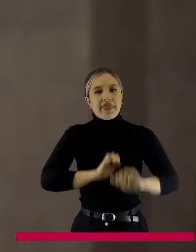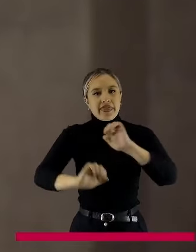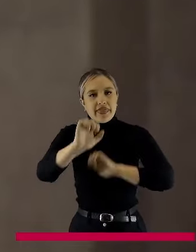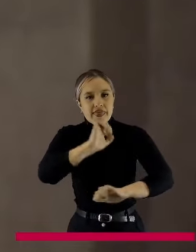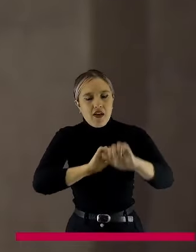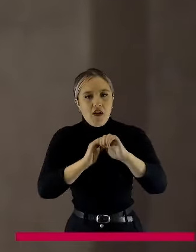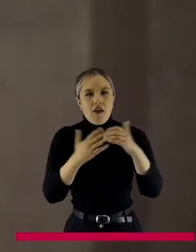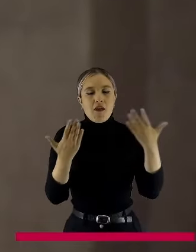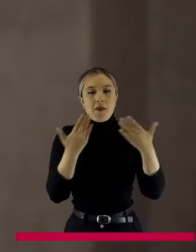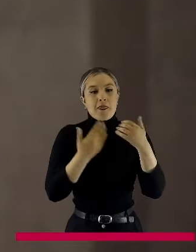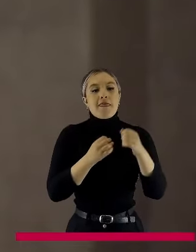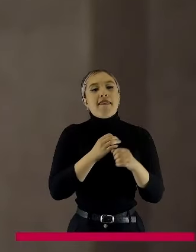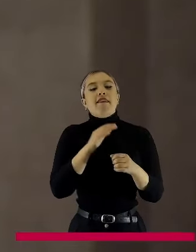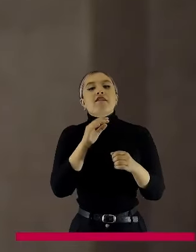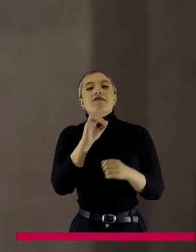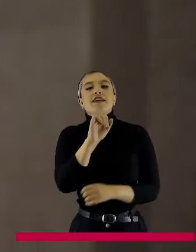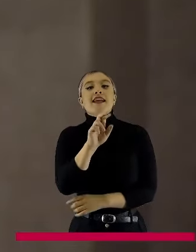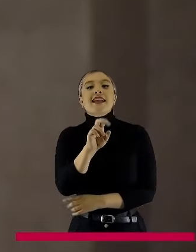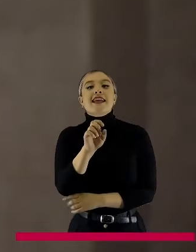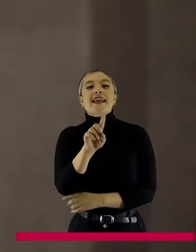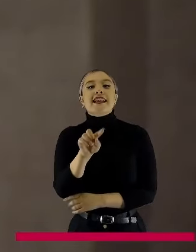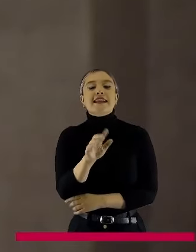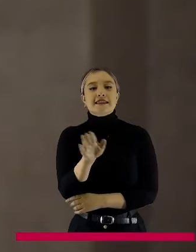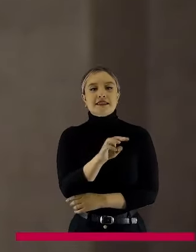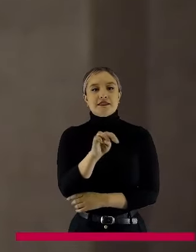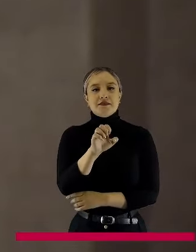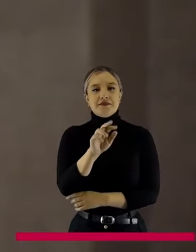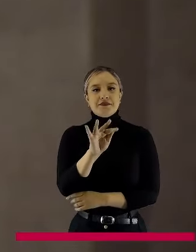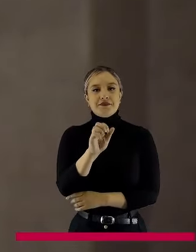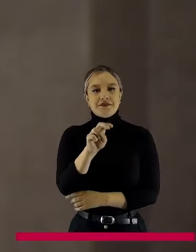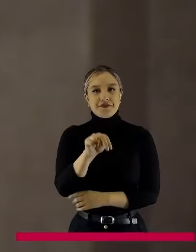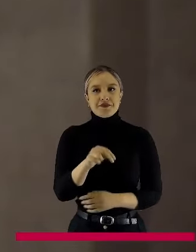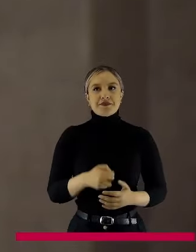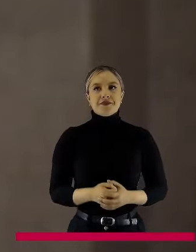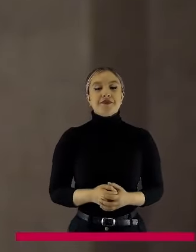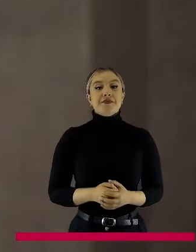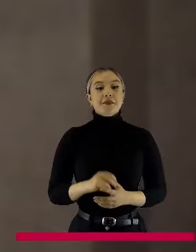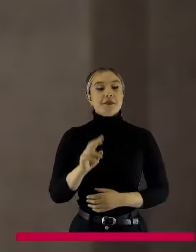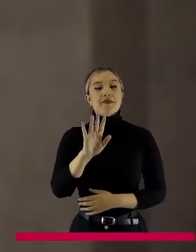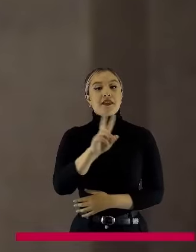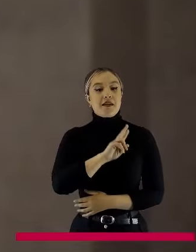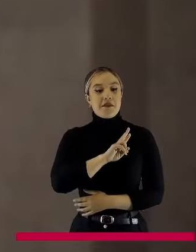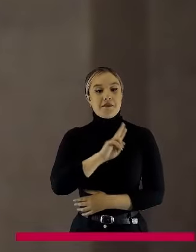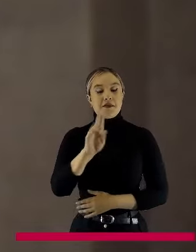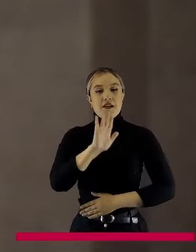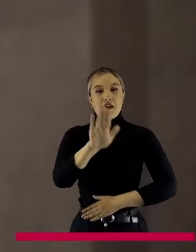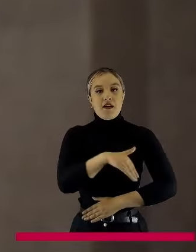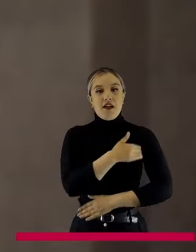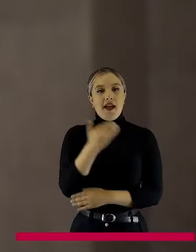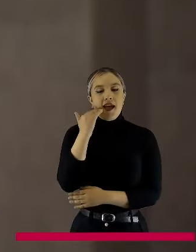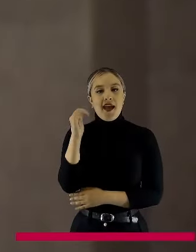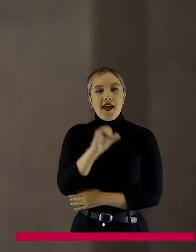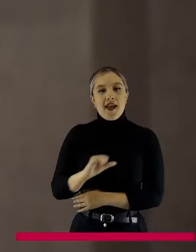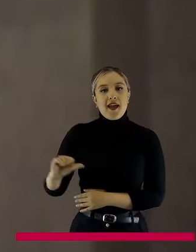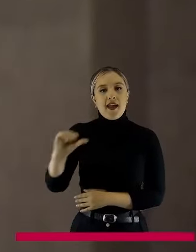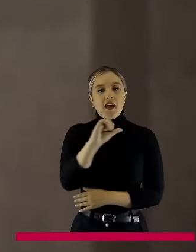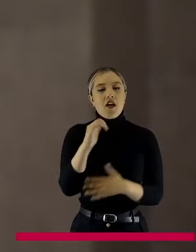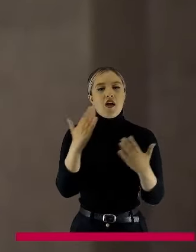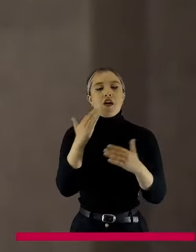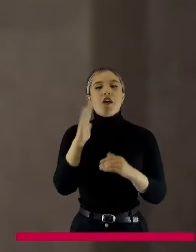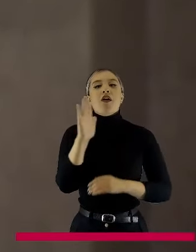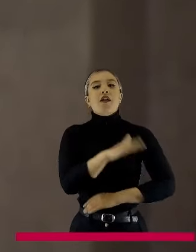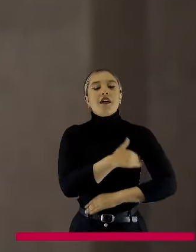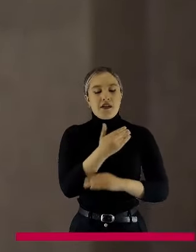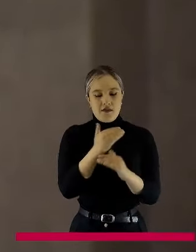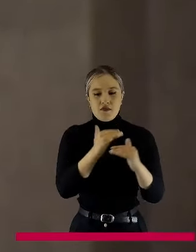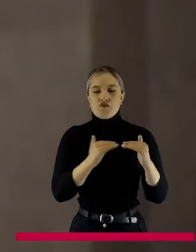pueblo, Iris Marín Ortiz, a la viceministra de las Mujeres del Ministerio de la Igualdad